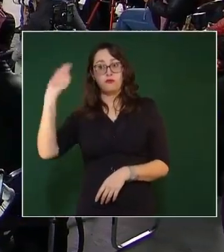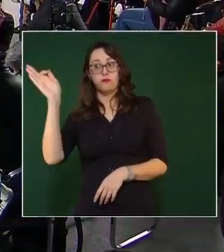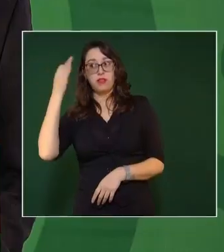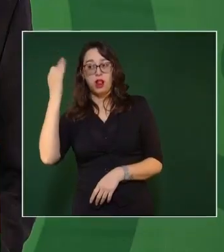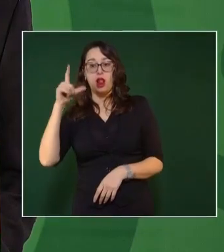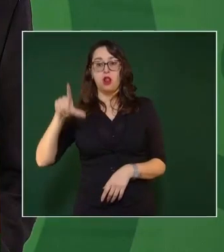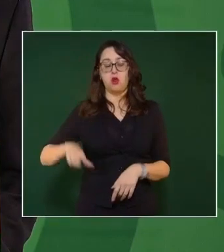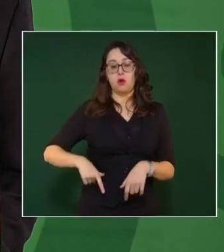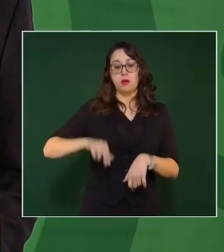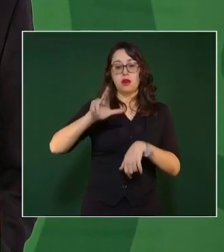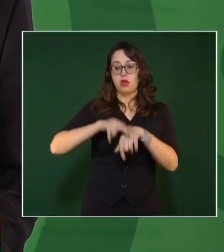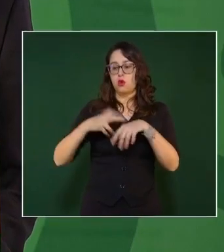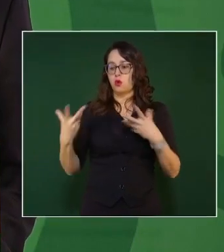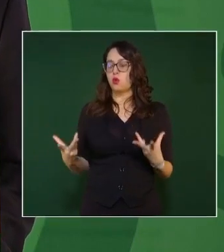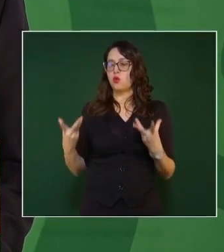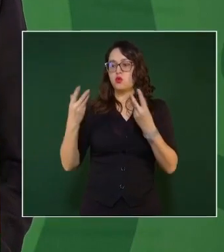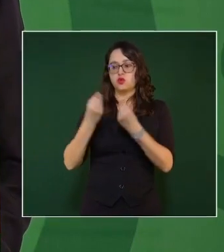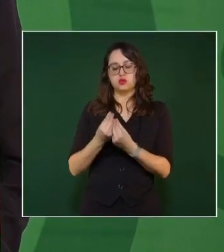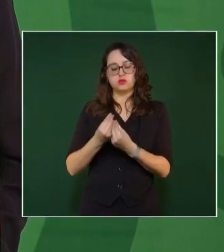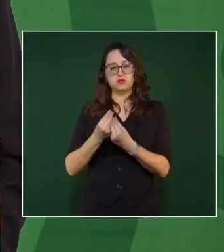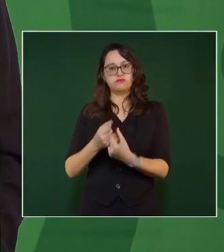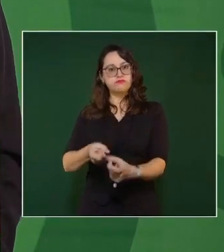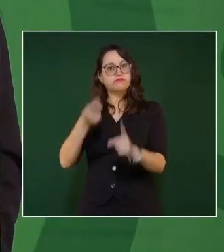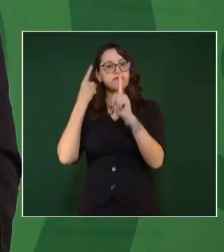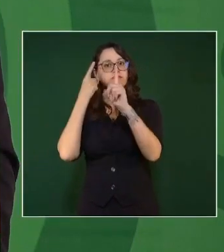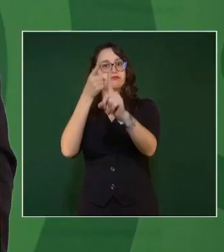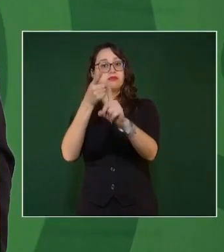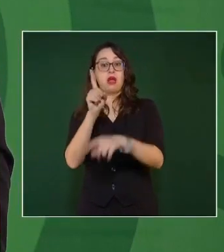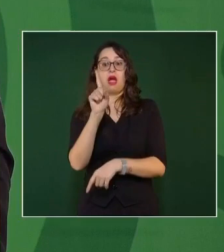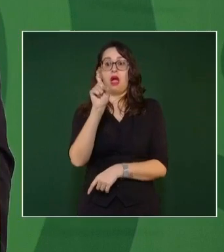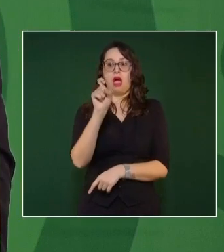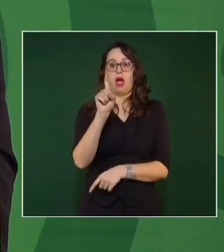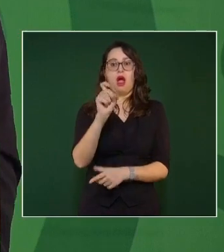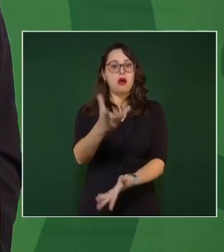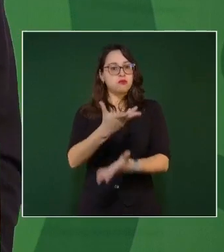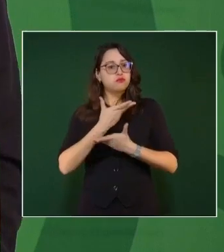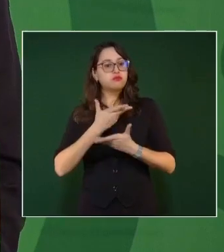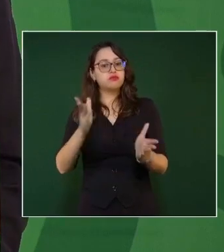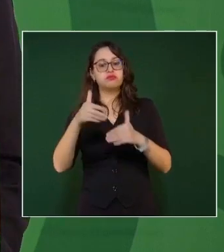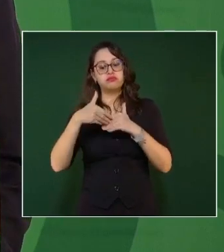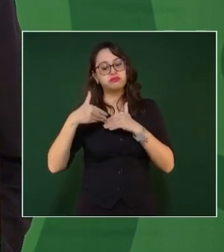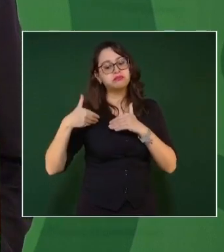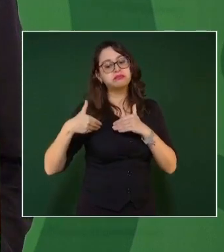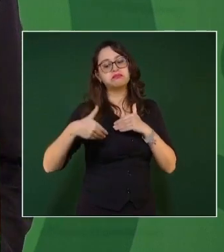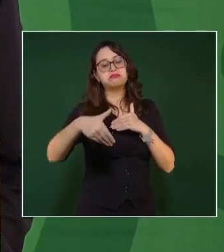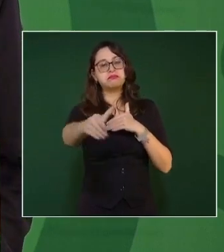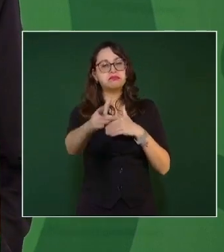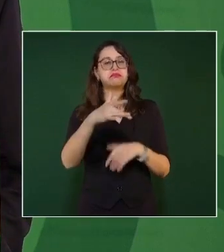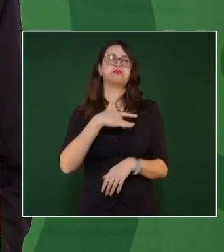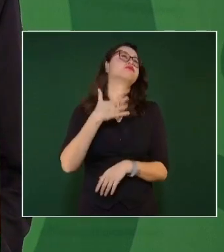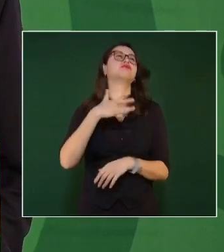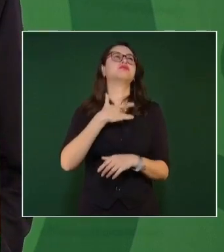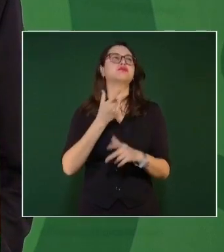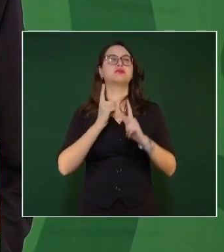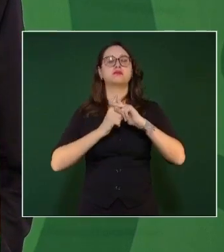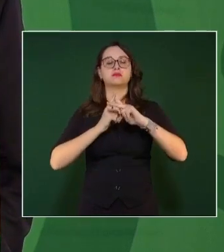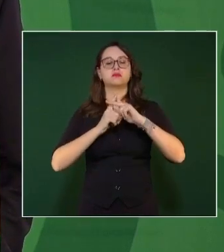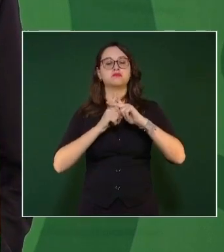federal vamos a resolver el problema de suministro de agua para los próximos años, yo diría para las